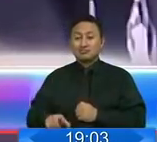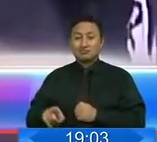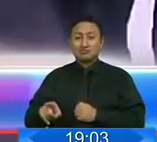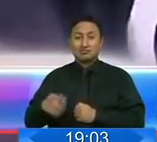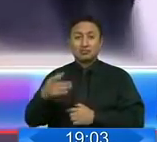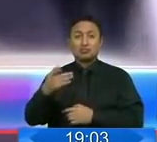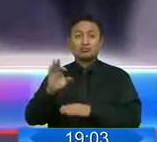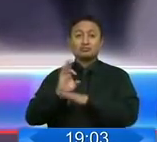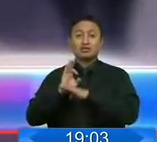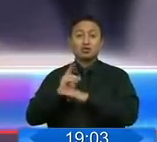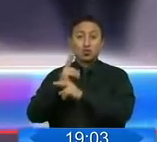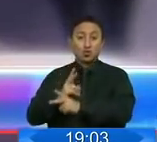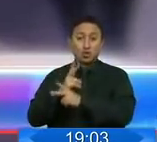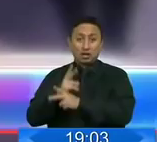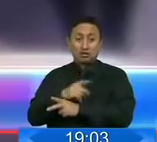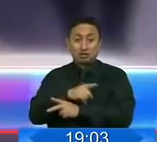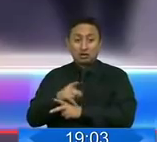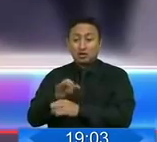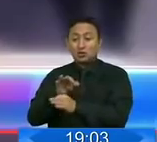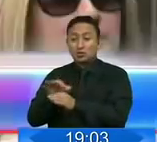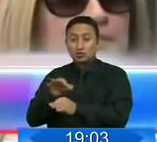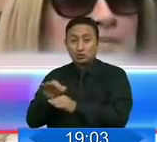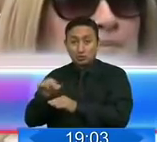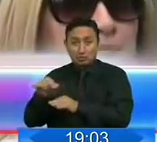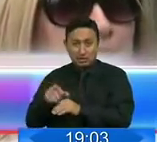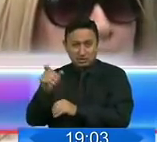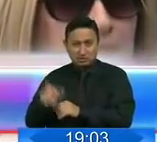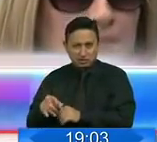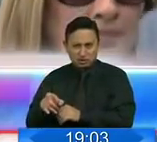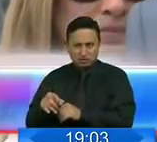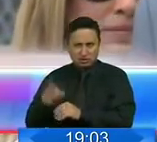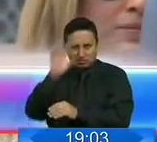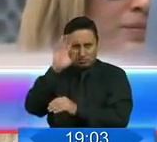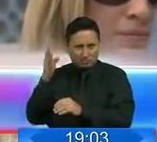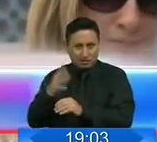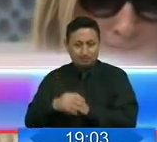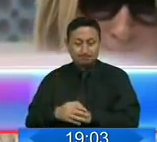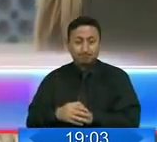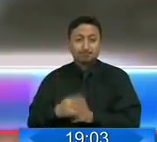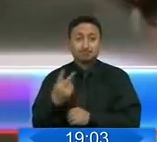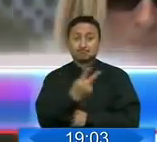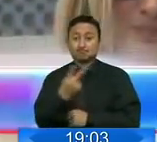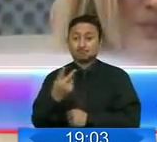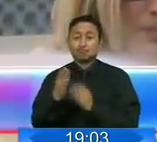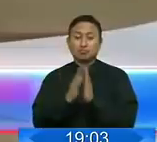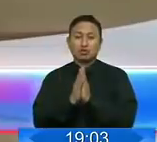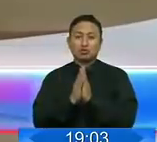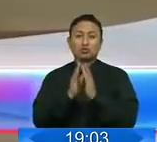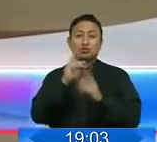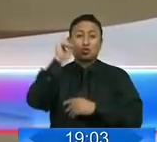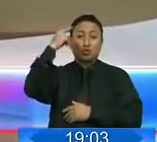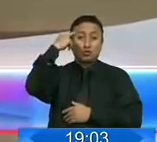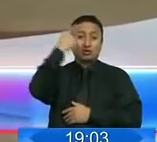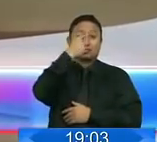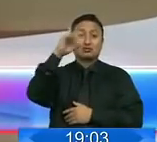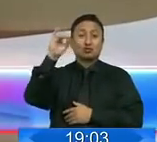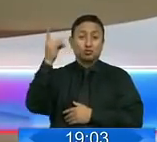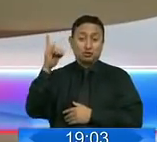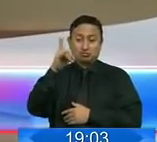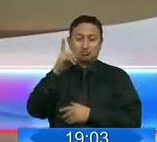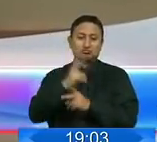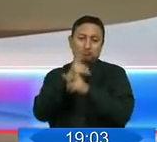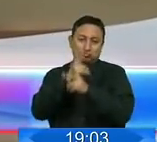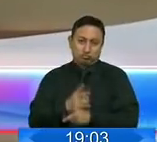testigos protegidas en el caso del secuestro de Fernando Balda. Los dos funcionarios han pedido protección al gobierno de Evo Morales. El trámite